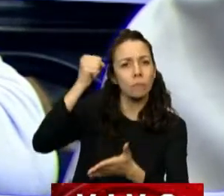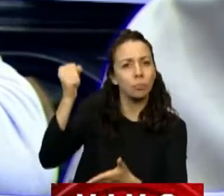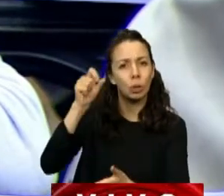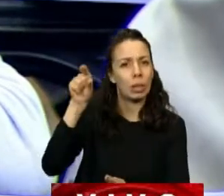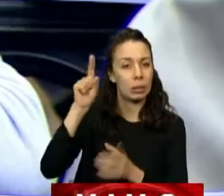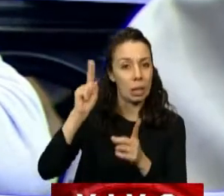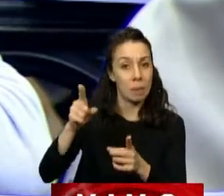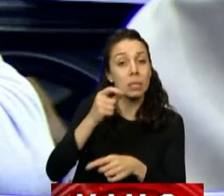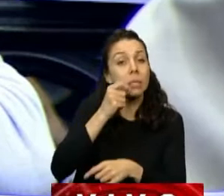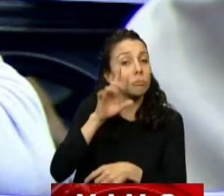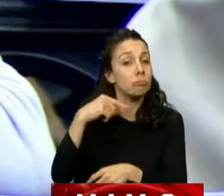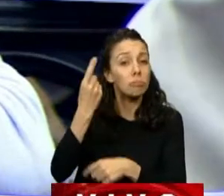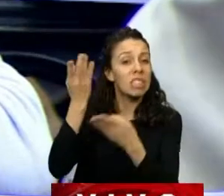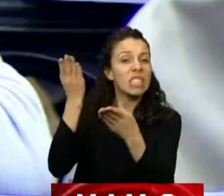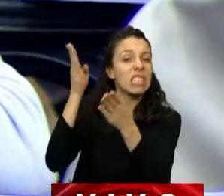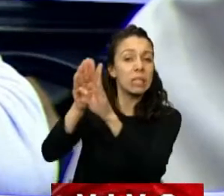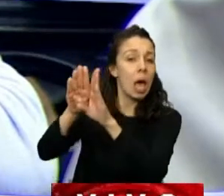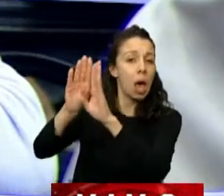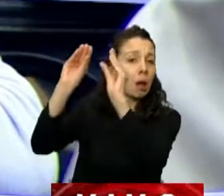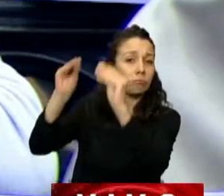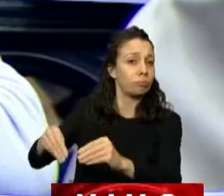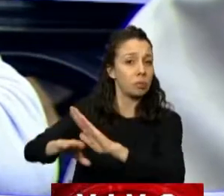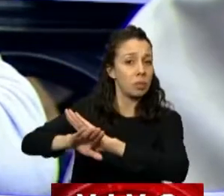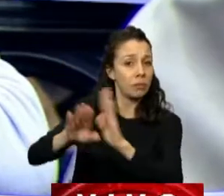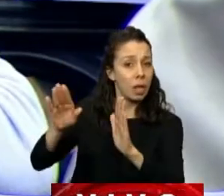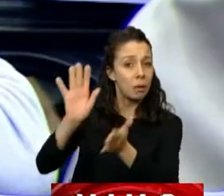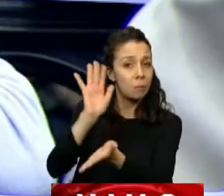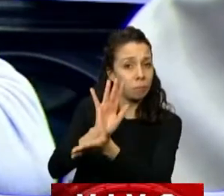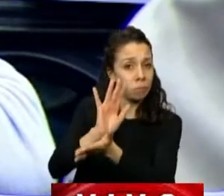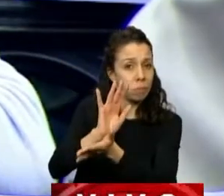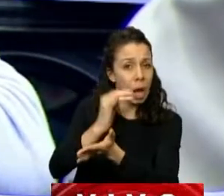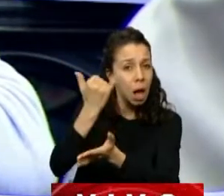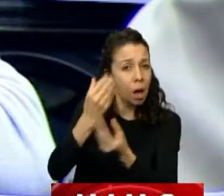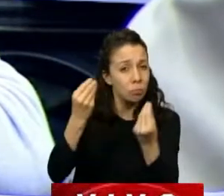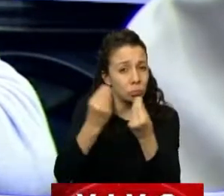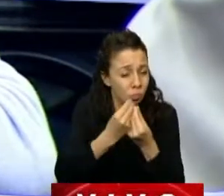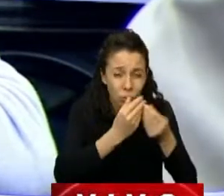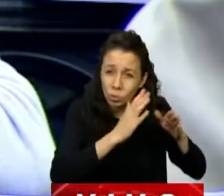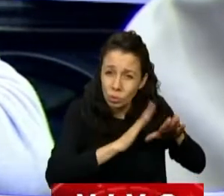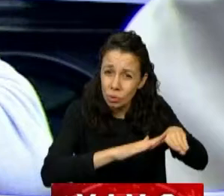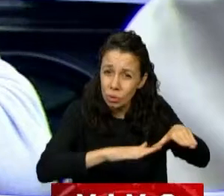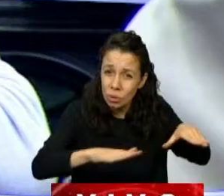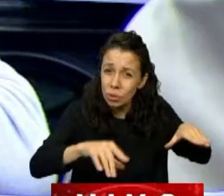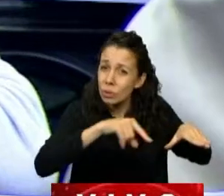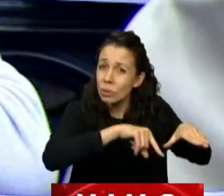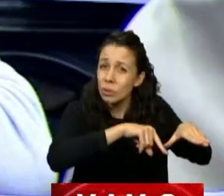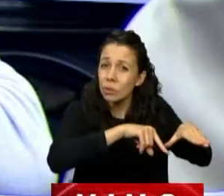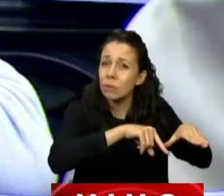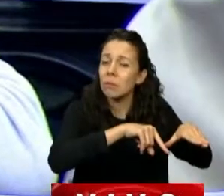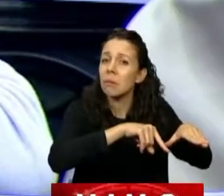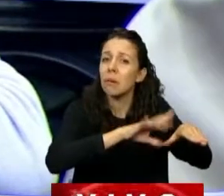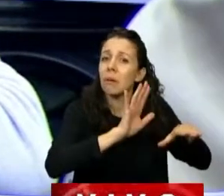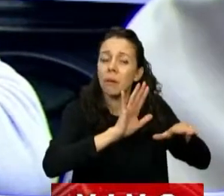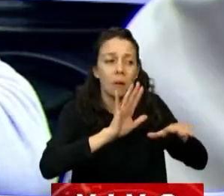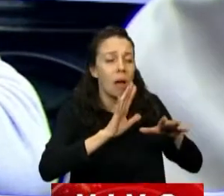Cerrarlas es la posibilidad de que un montón de gurises queden mucho más fuera del